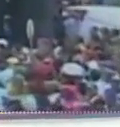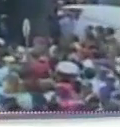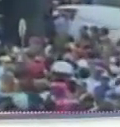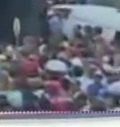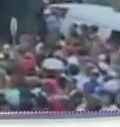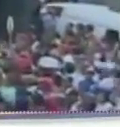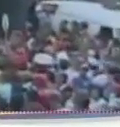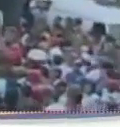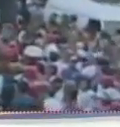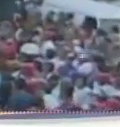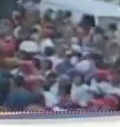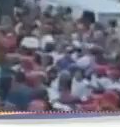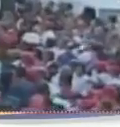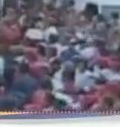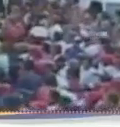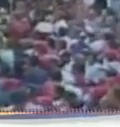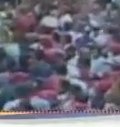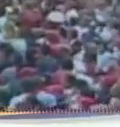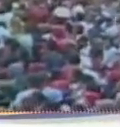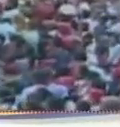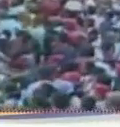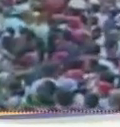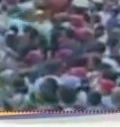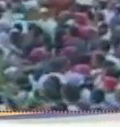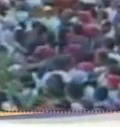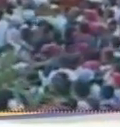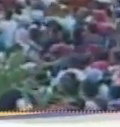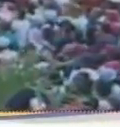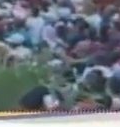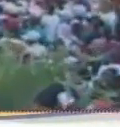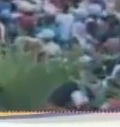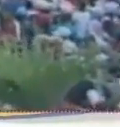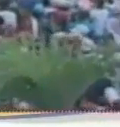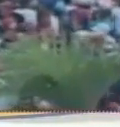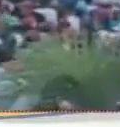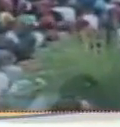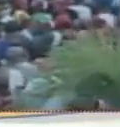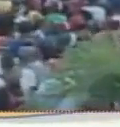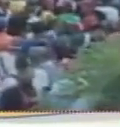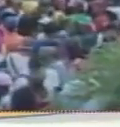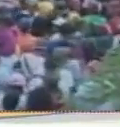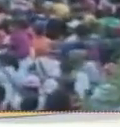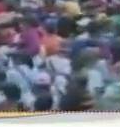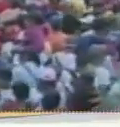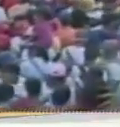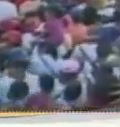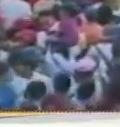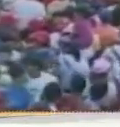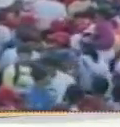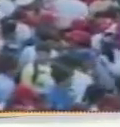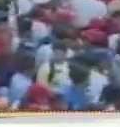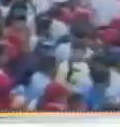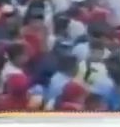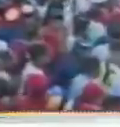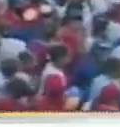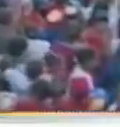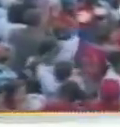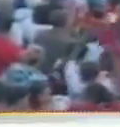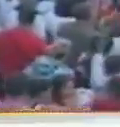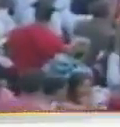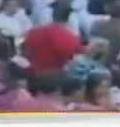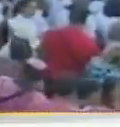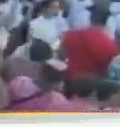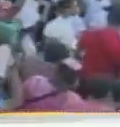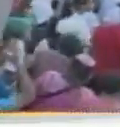revolucionarias, una sanción del imperio es un reconocimiento de lucha, de amor,